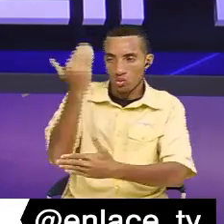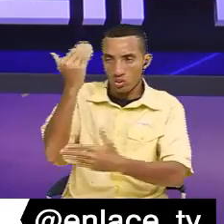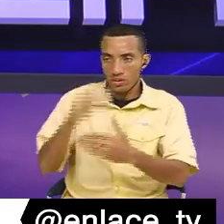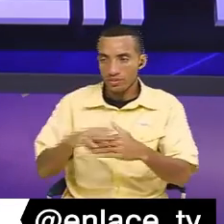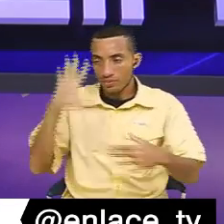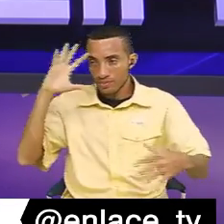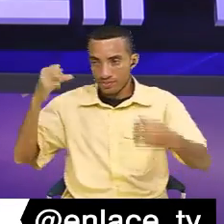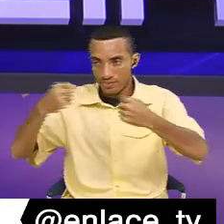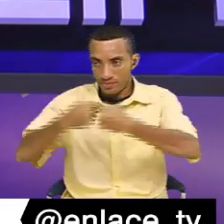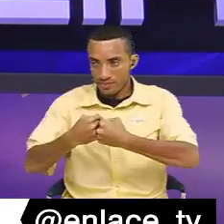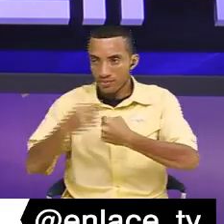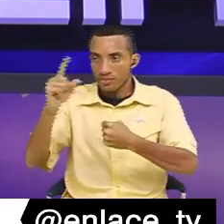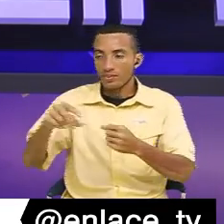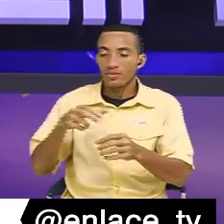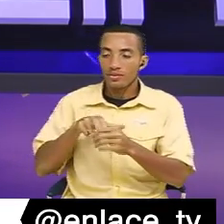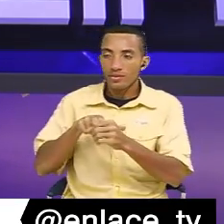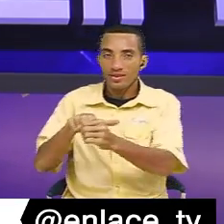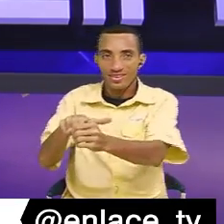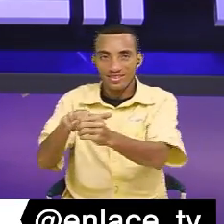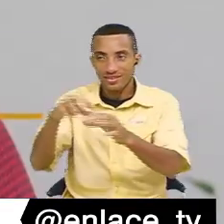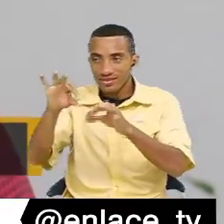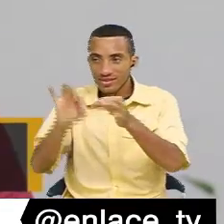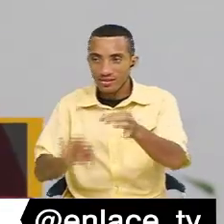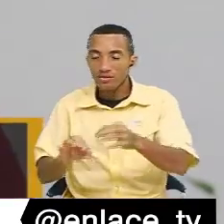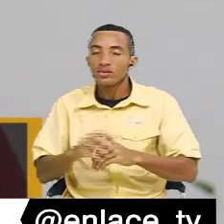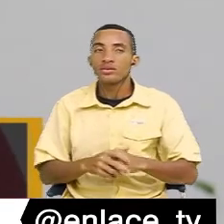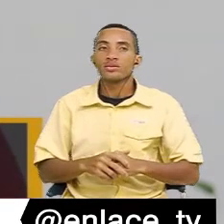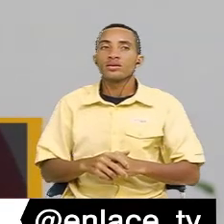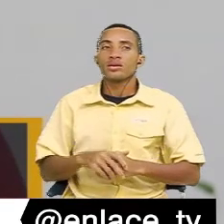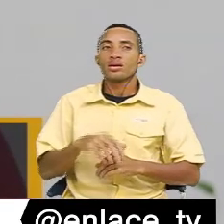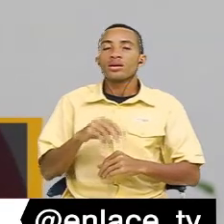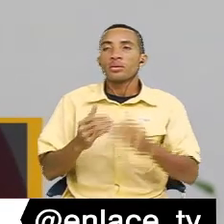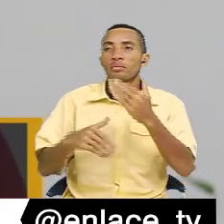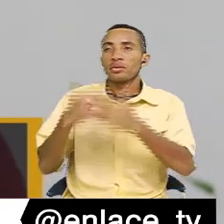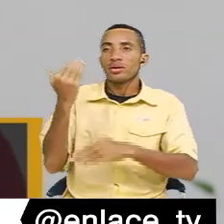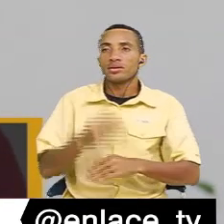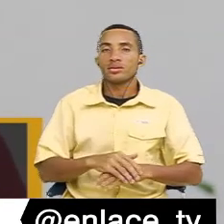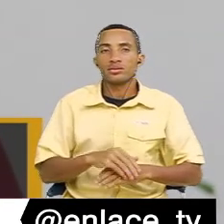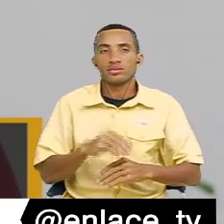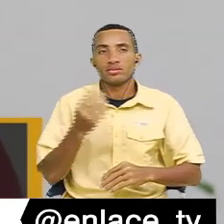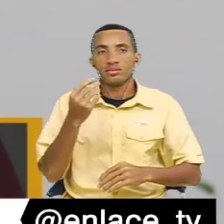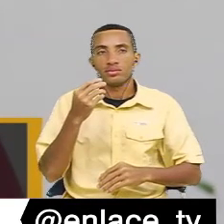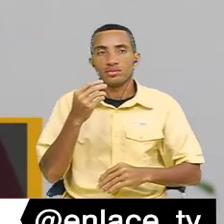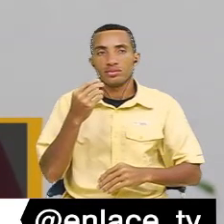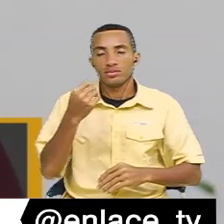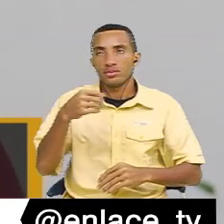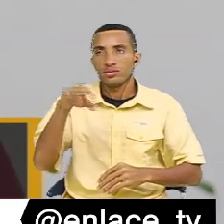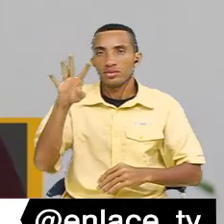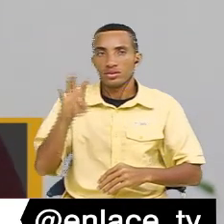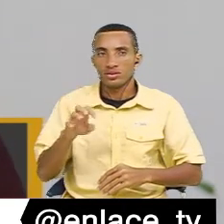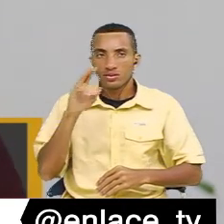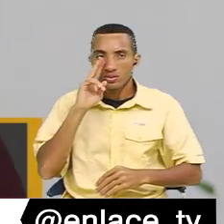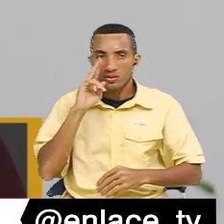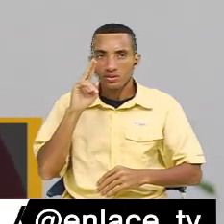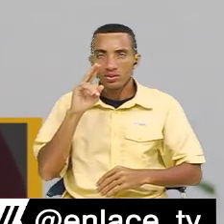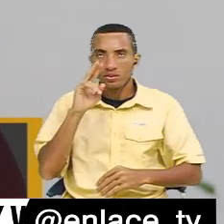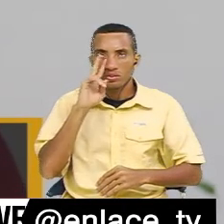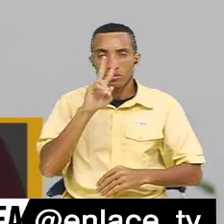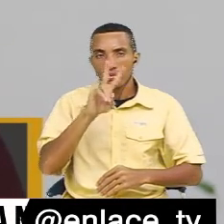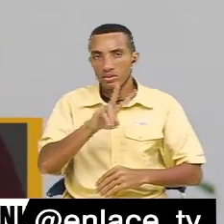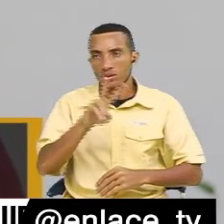inicie el próximo 5 de julio. 29 de junio del año en curso recibimos, terminando la noche, aproximadamente las 10 de la